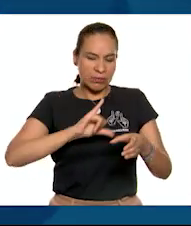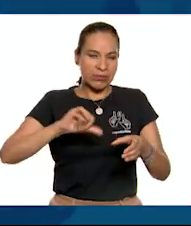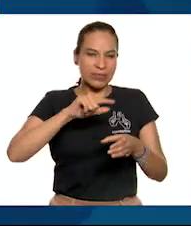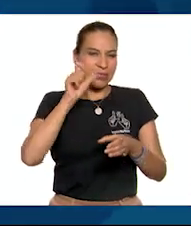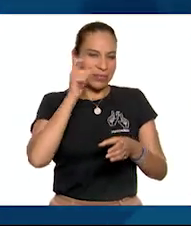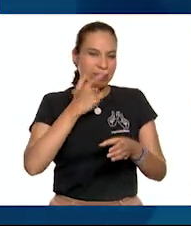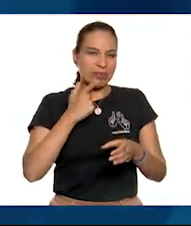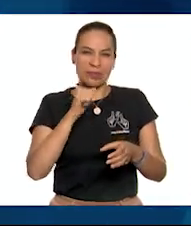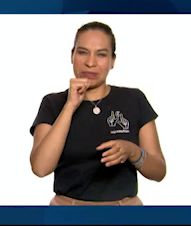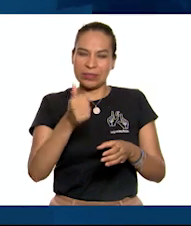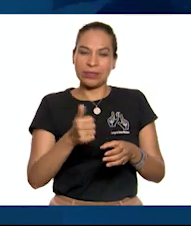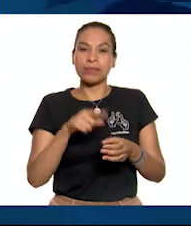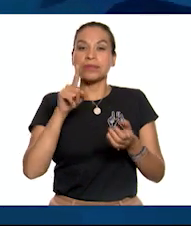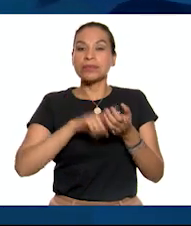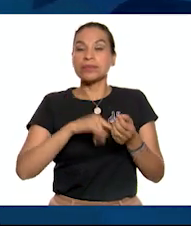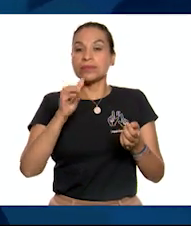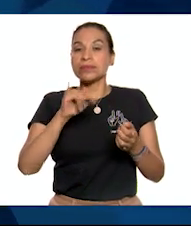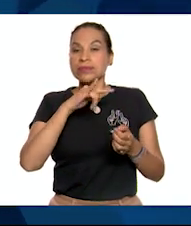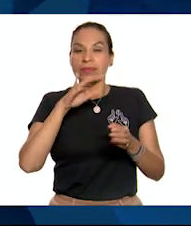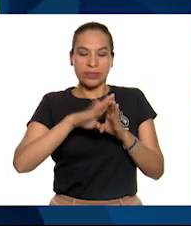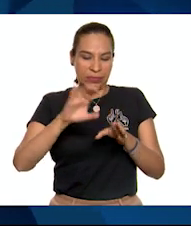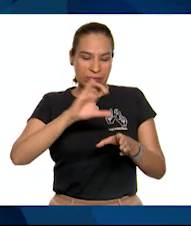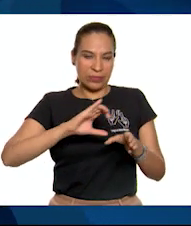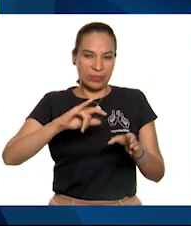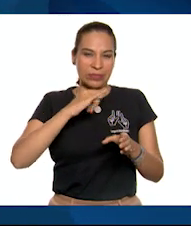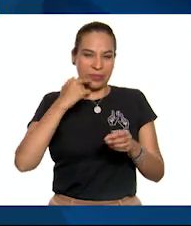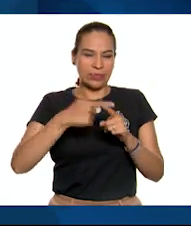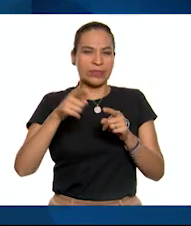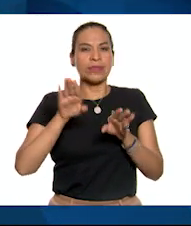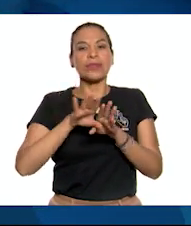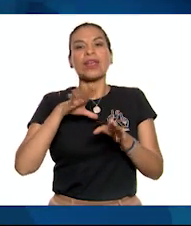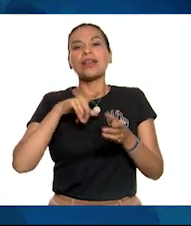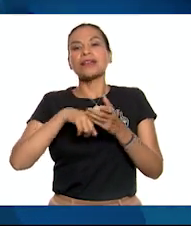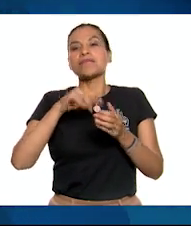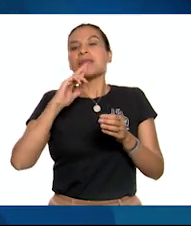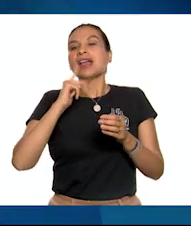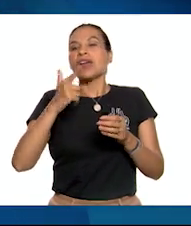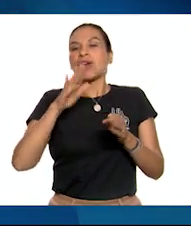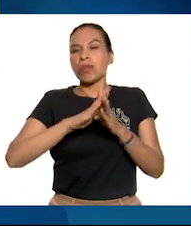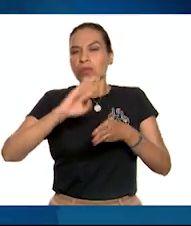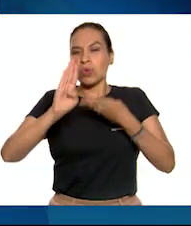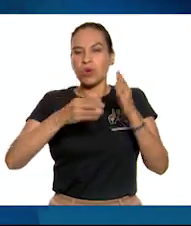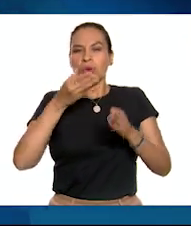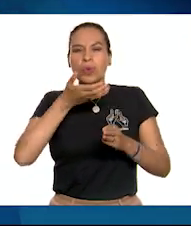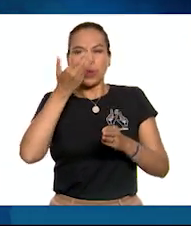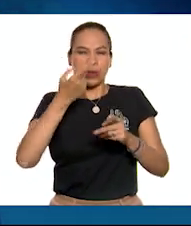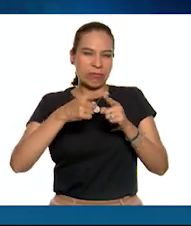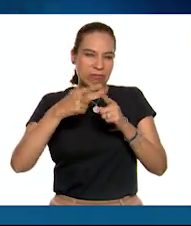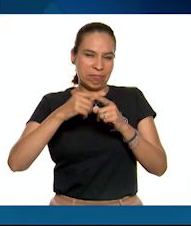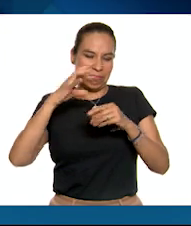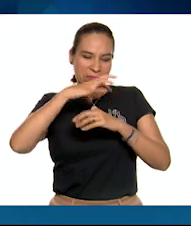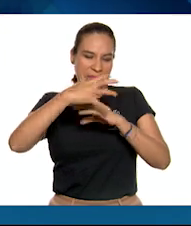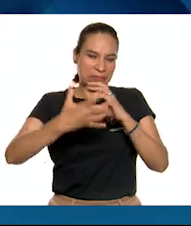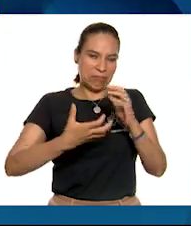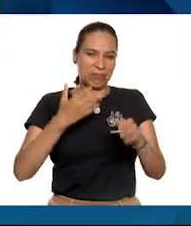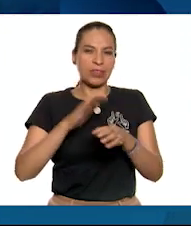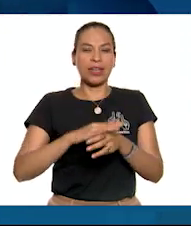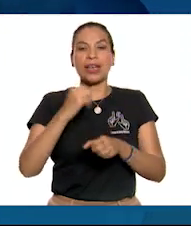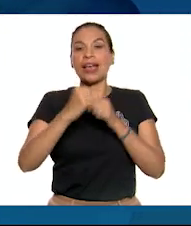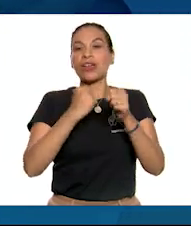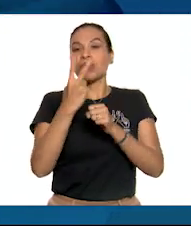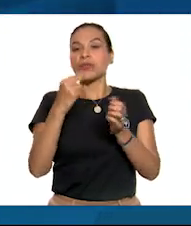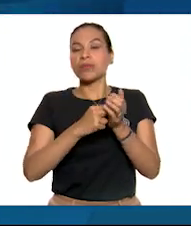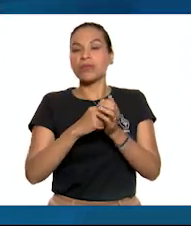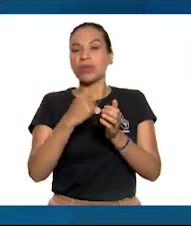imaginan? La pizza es considerada el alimento más popular en el mundo. Tanto así que en el año 2001 la